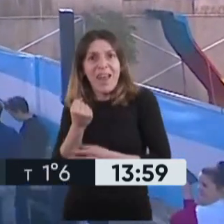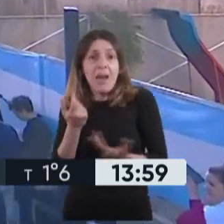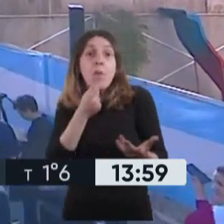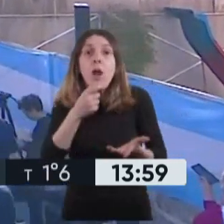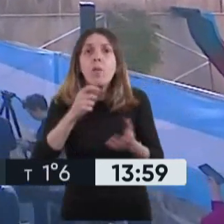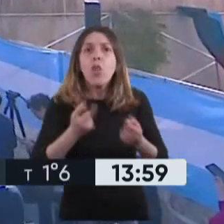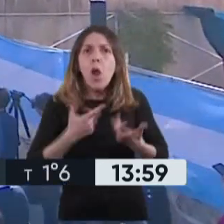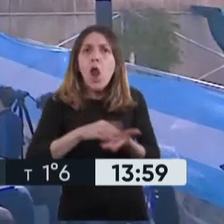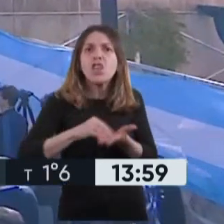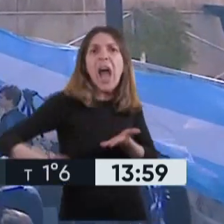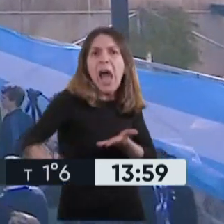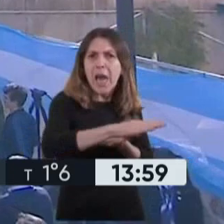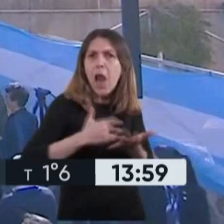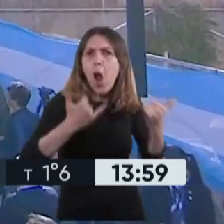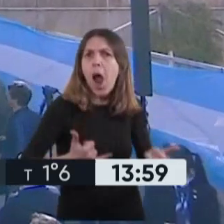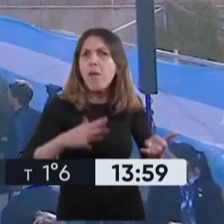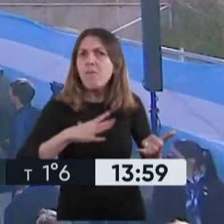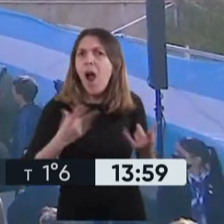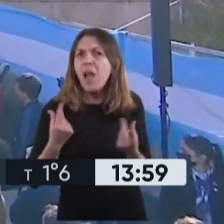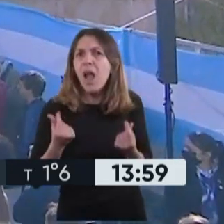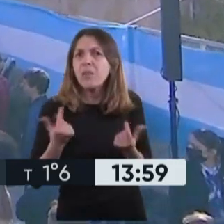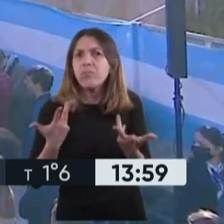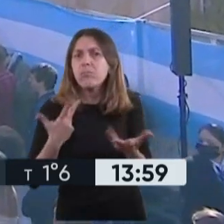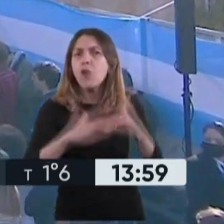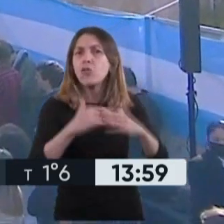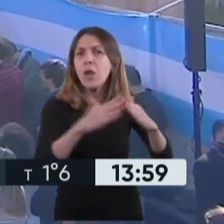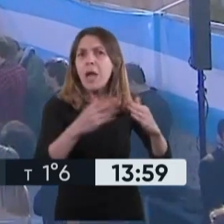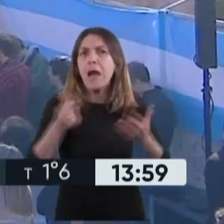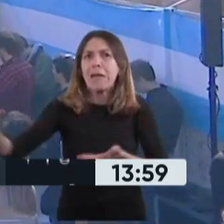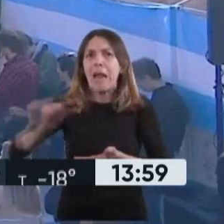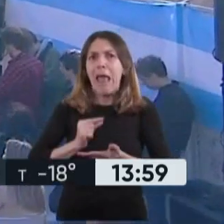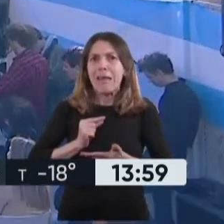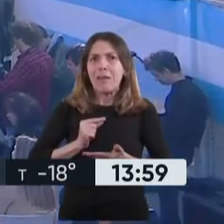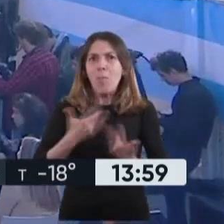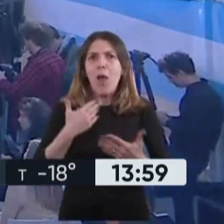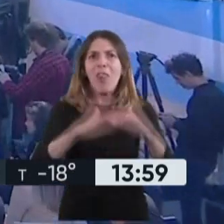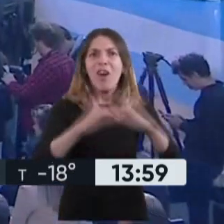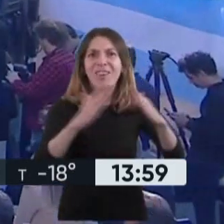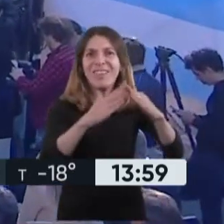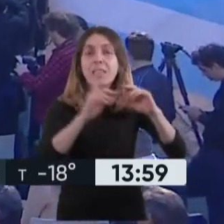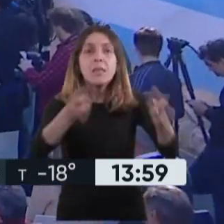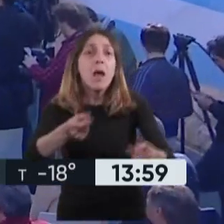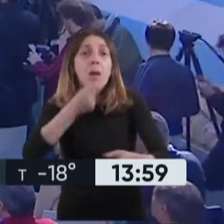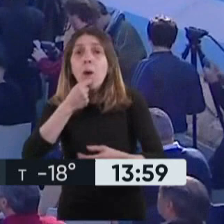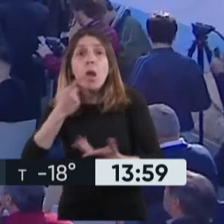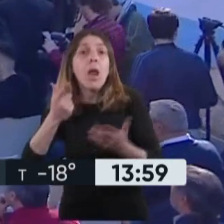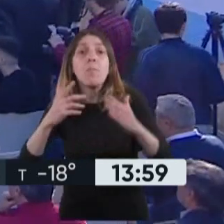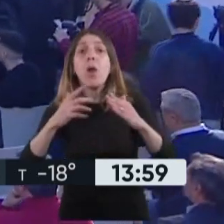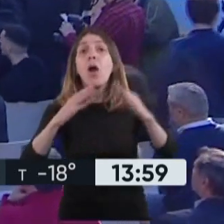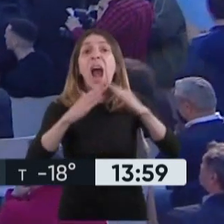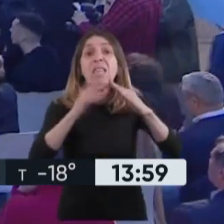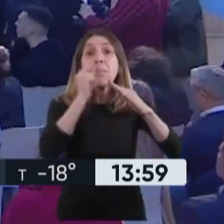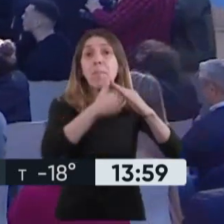propio para para construir su propia casa pero muchos también para aprovechar el terreno de sus padres de sus hermanos para